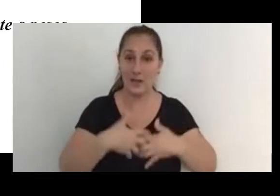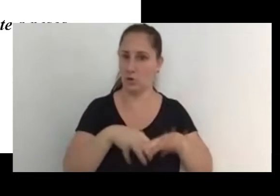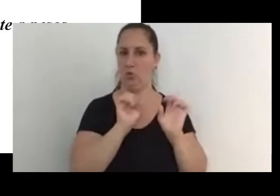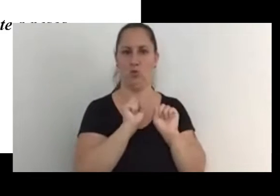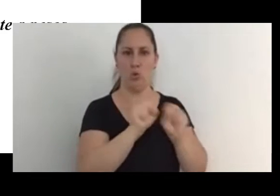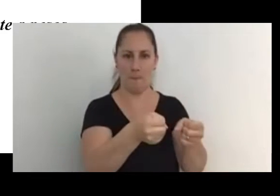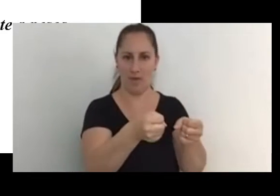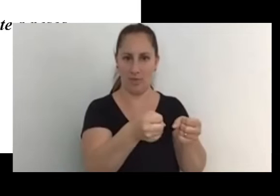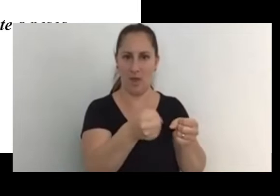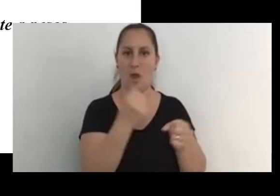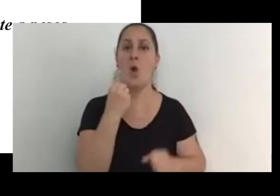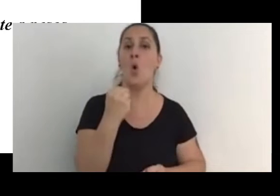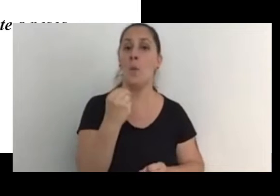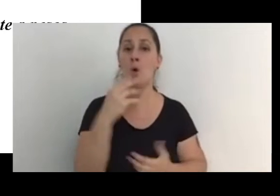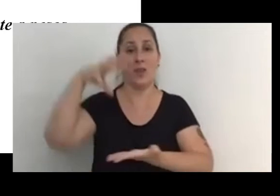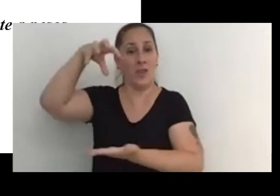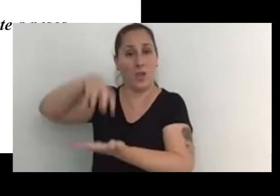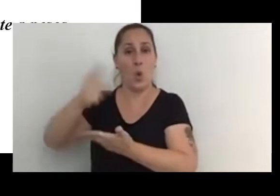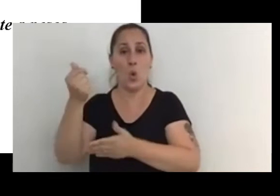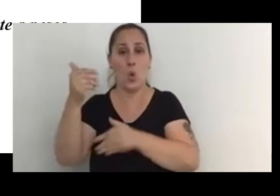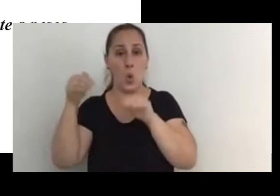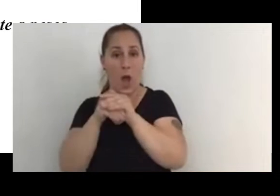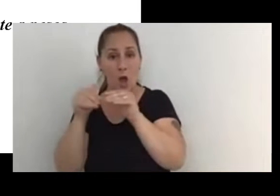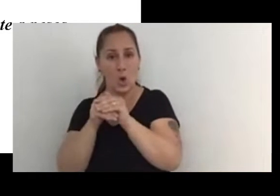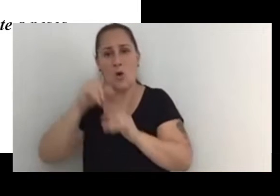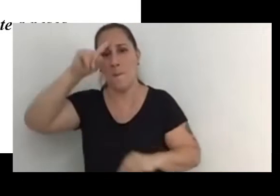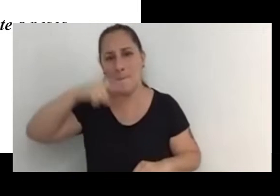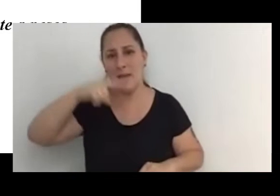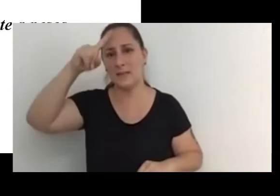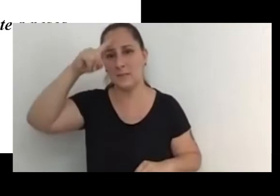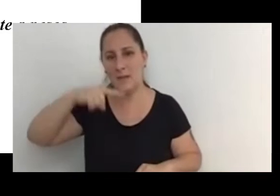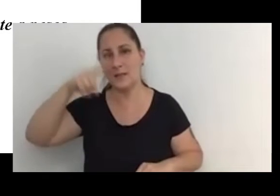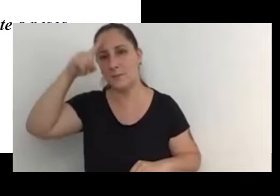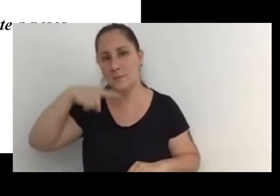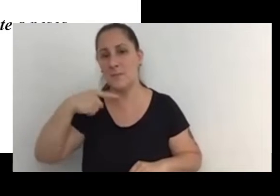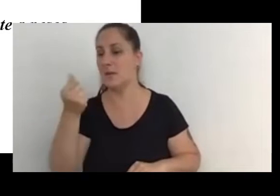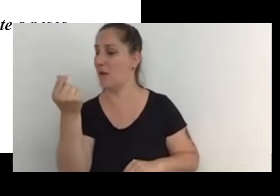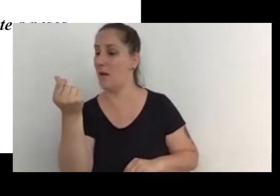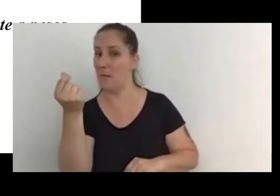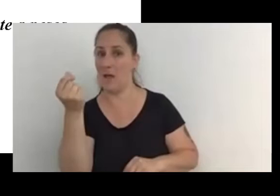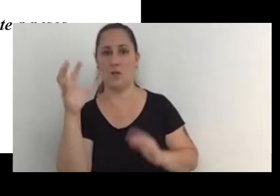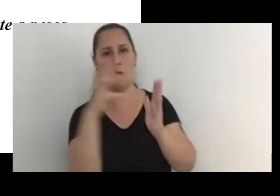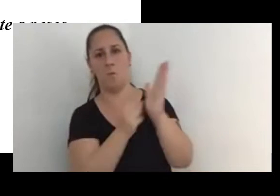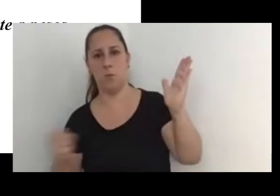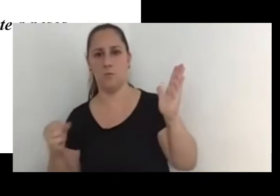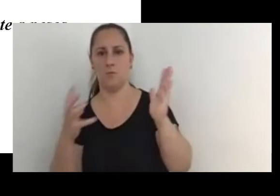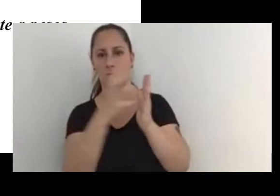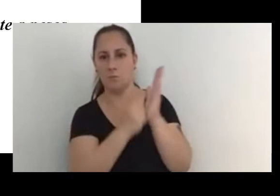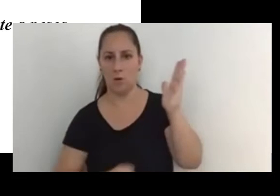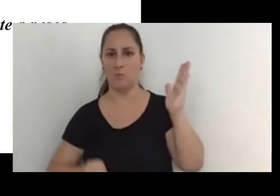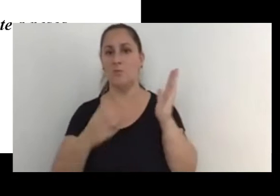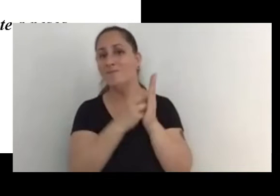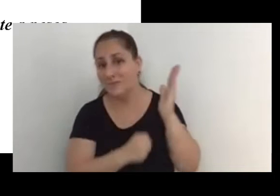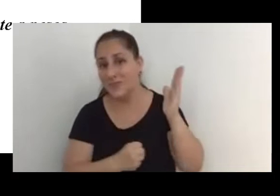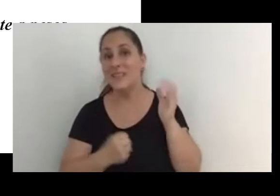el banco lo que hace es todos los meses toma el importe y lo debita, y les va a generar saldos a